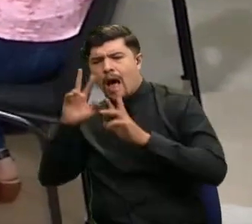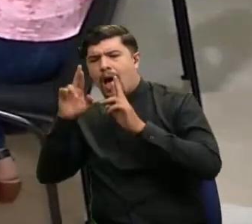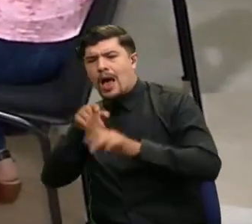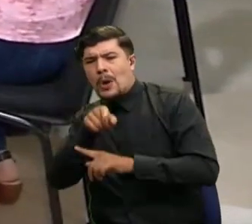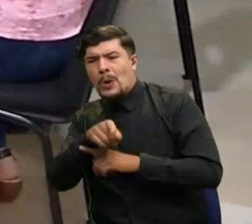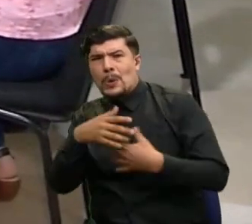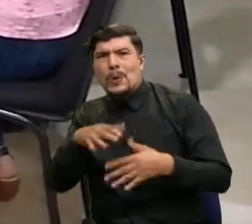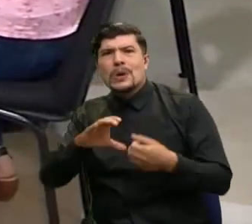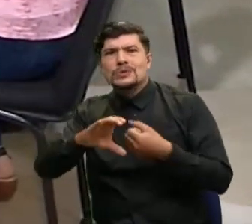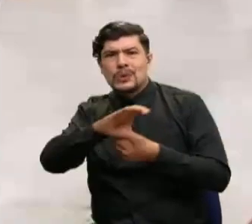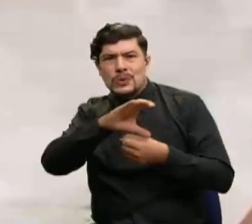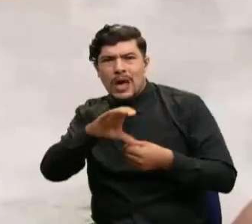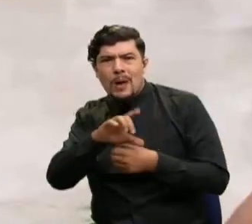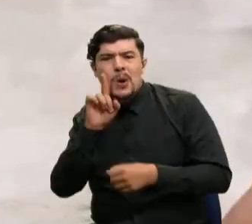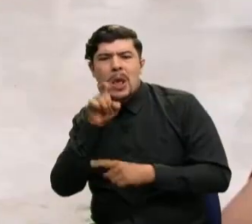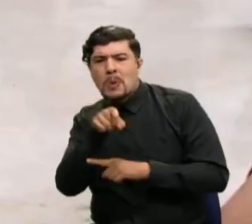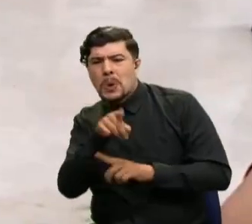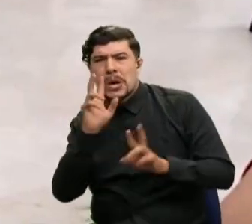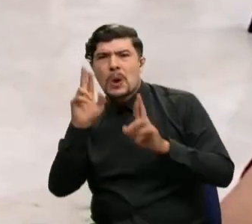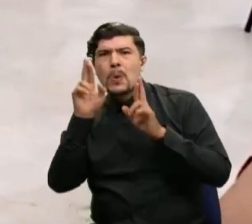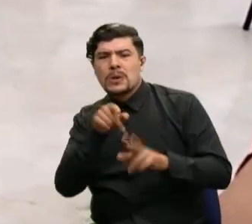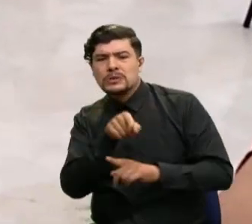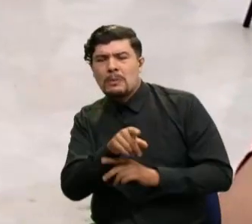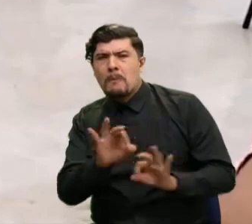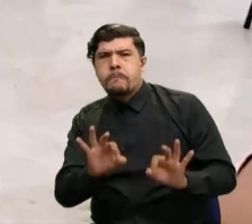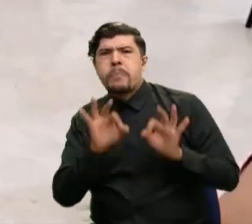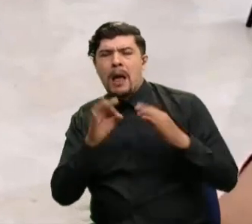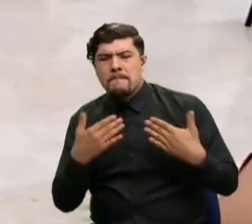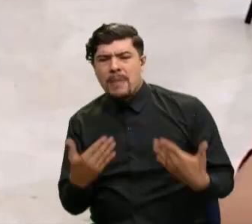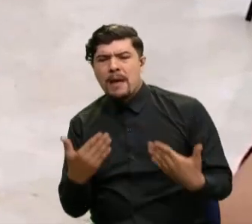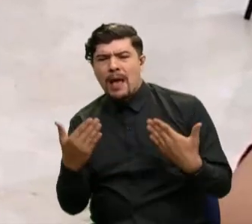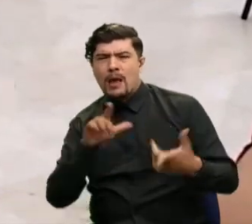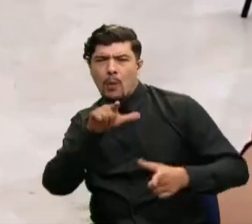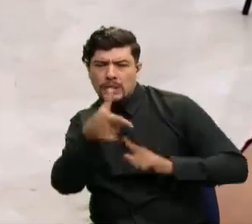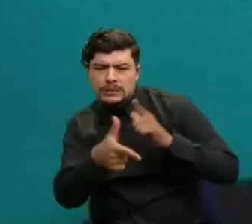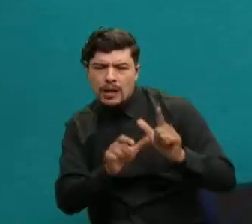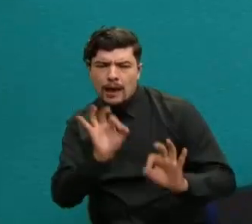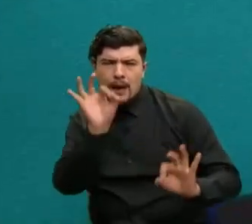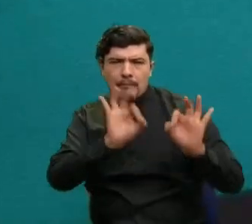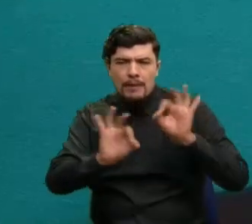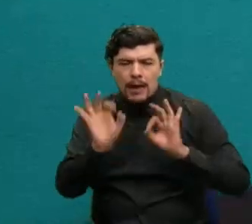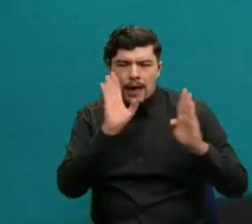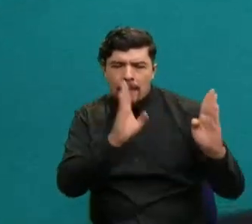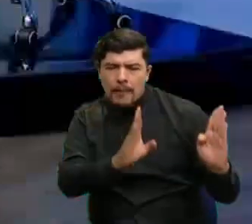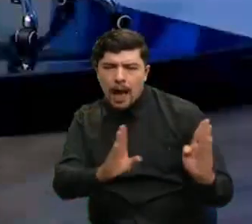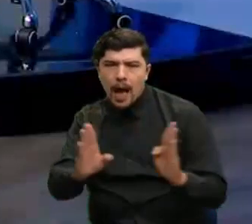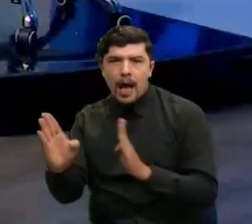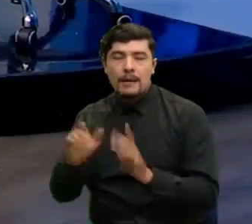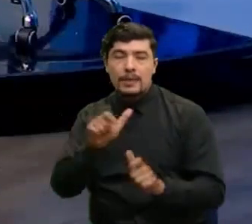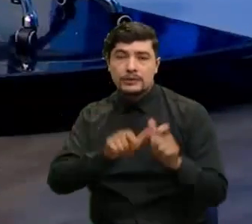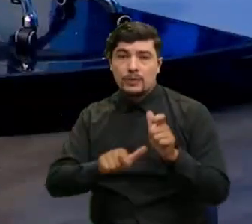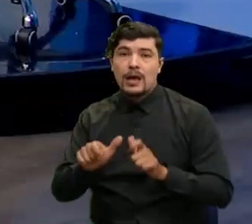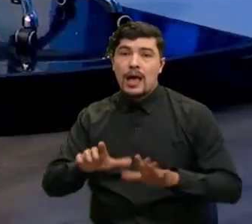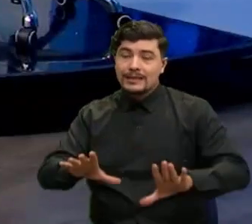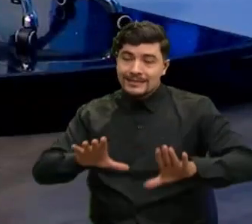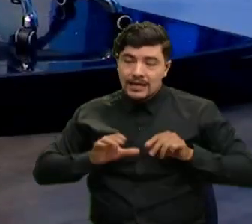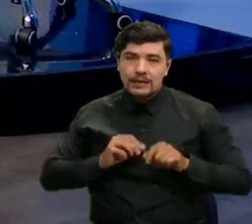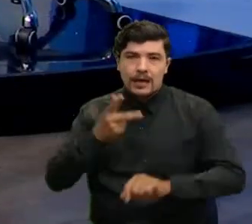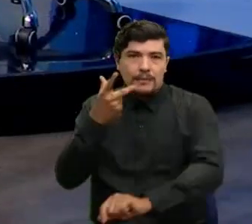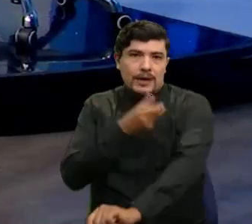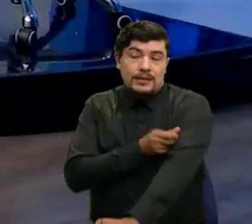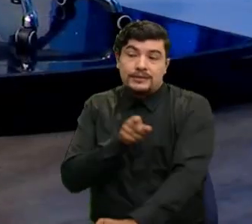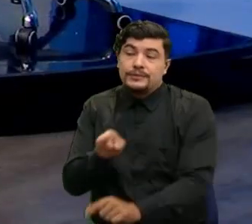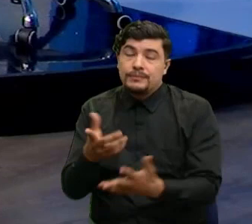en coberturas útiles de vacunación. Es una tradición que tenemos. Los bumangueses salen a vacunarse. Es el programa